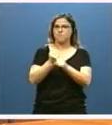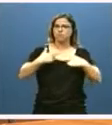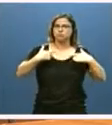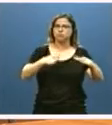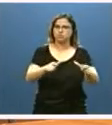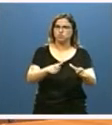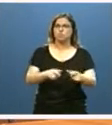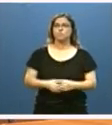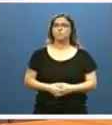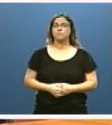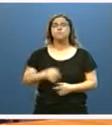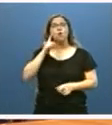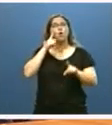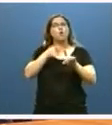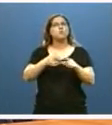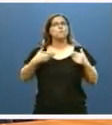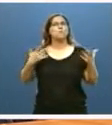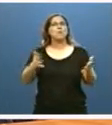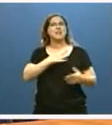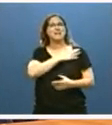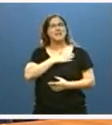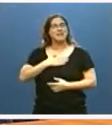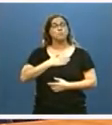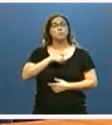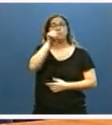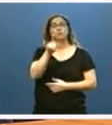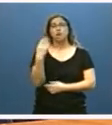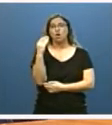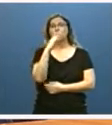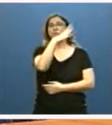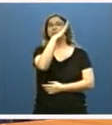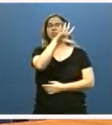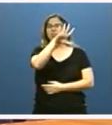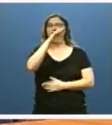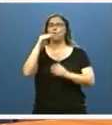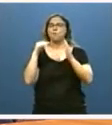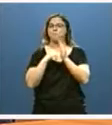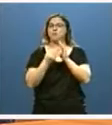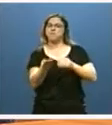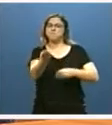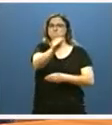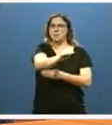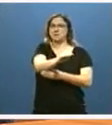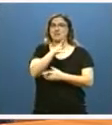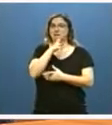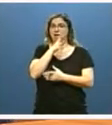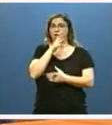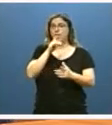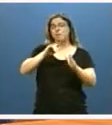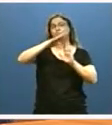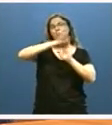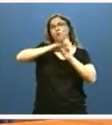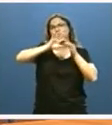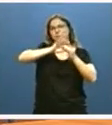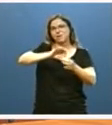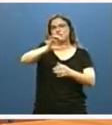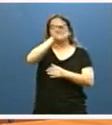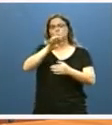aquí el objetivo es que 5000 nuevos jóvenes se incorporen durante el anterior durante el actual período de programación europea